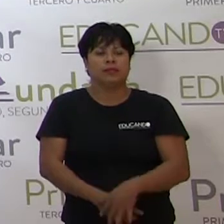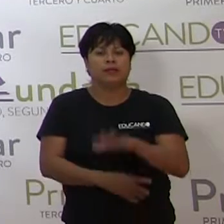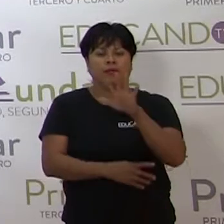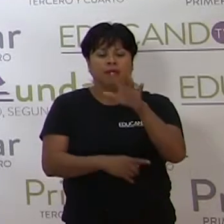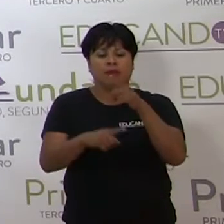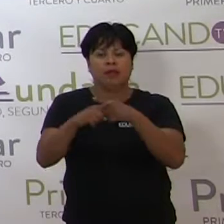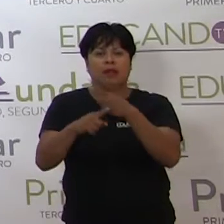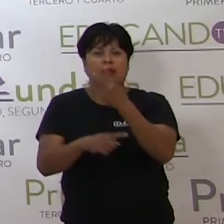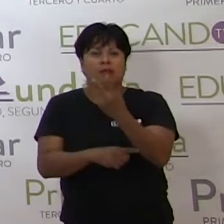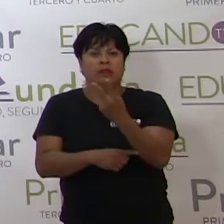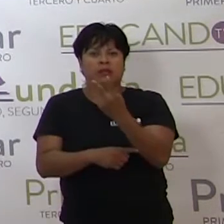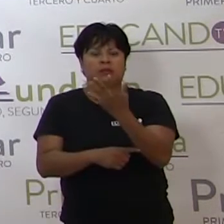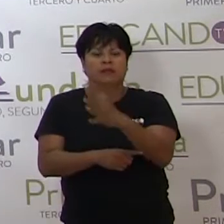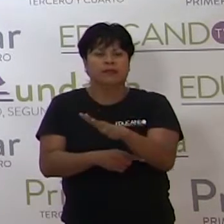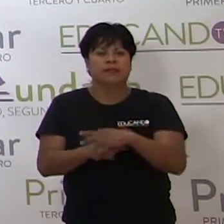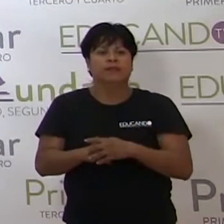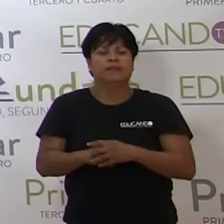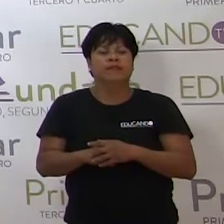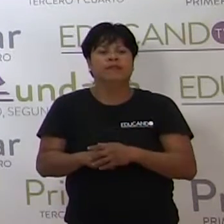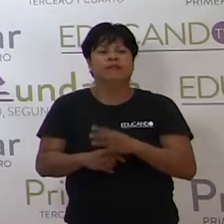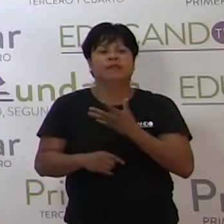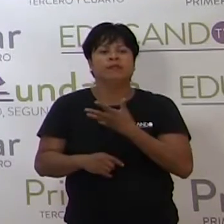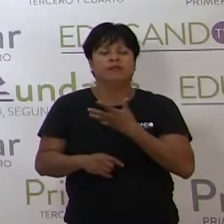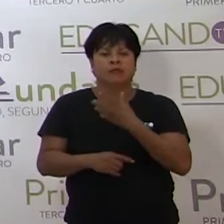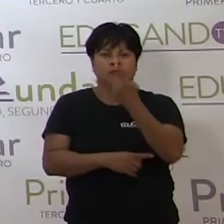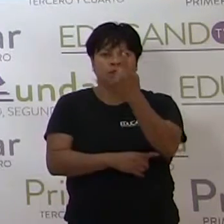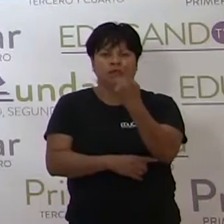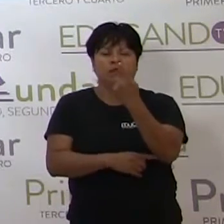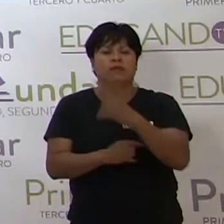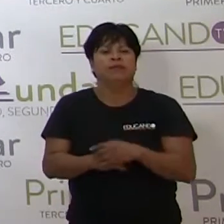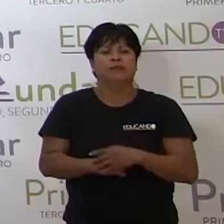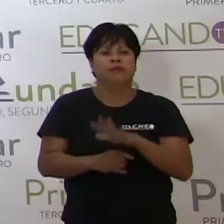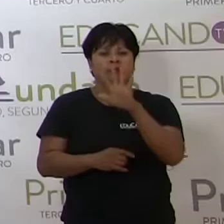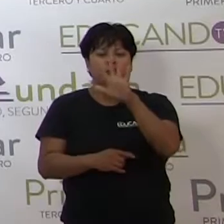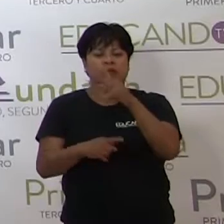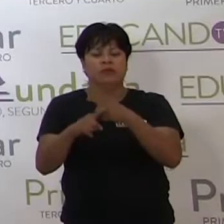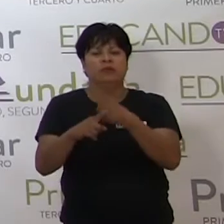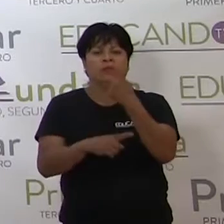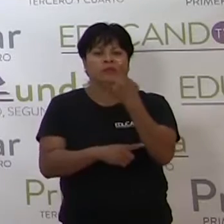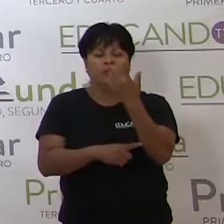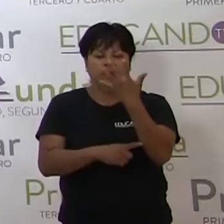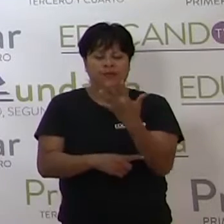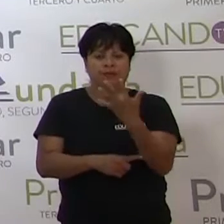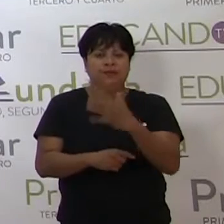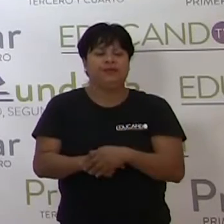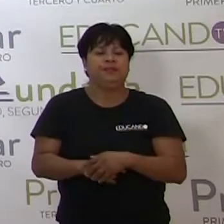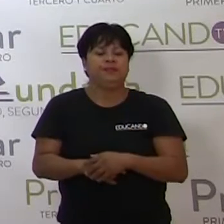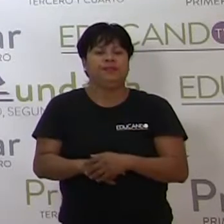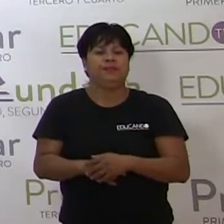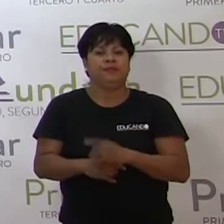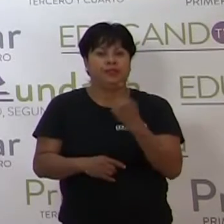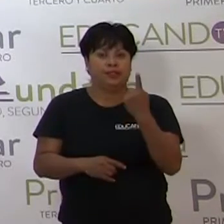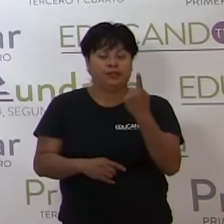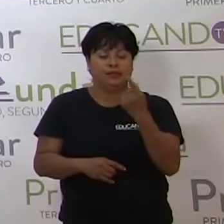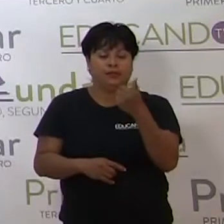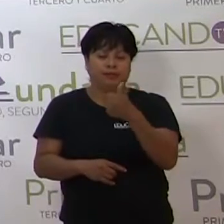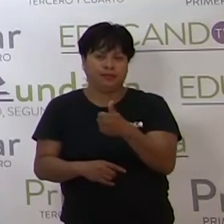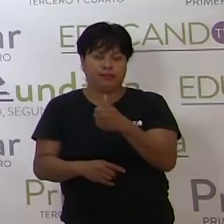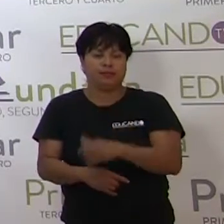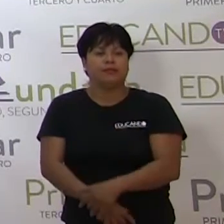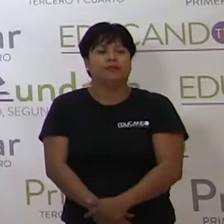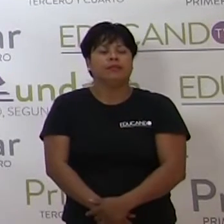5 por 2, 10. Llevamos una. 5 por 1, 5. Y una,